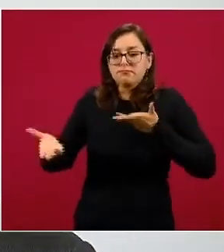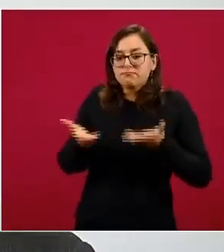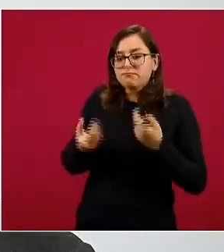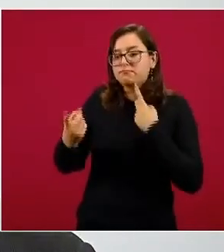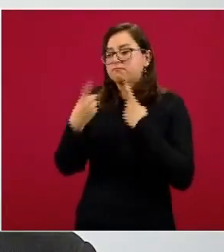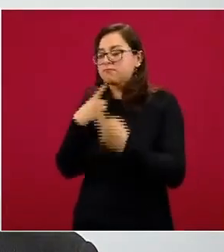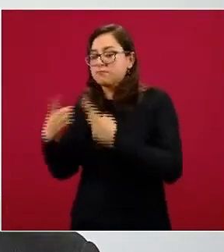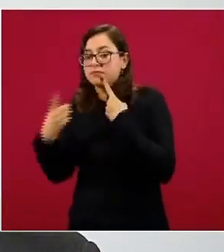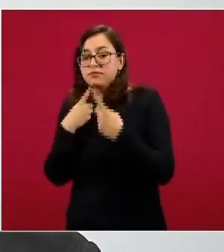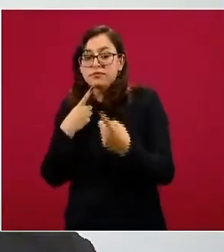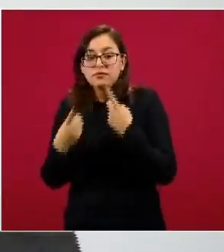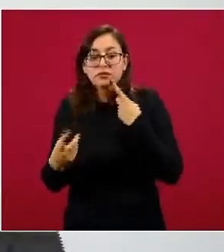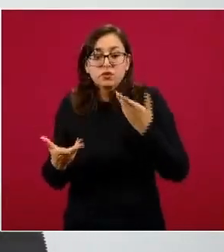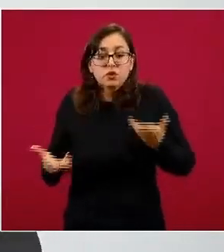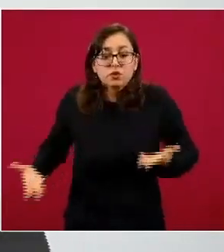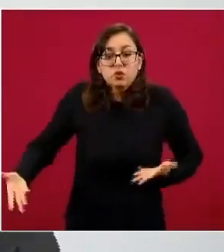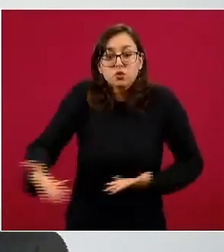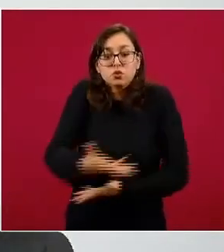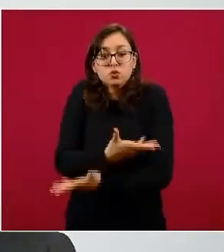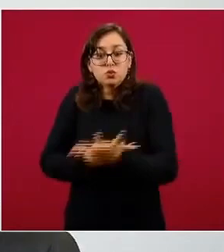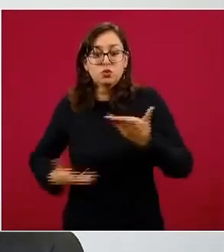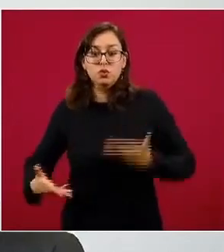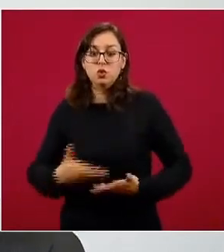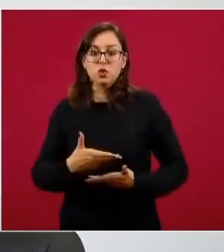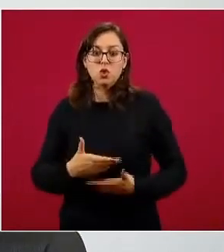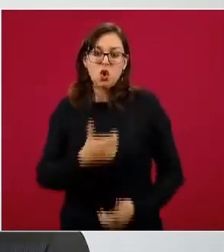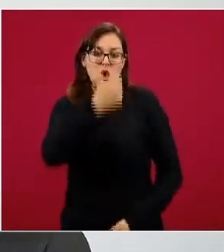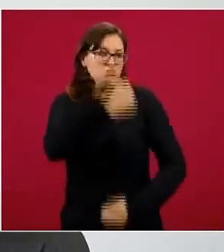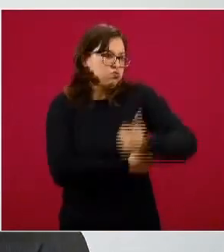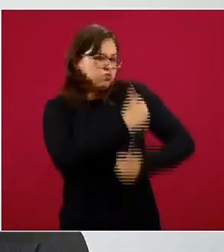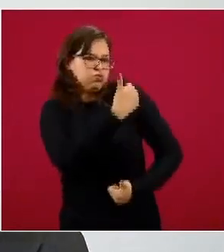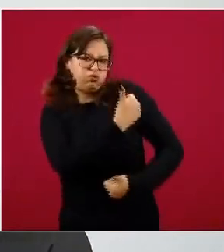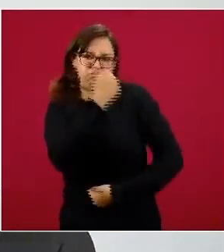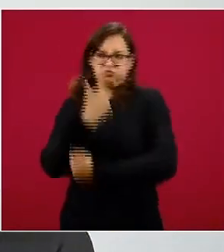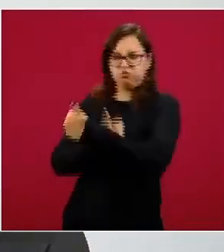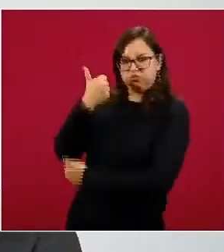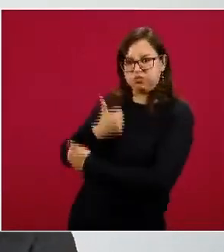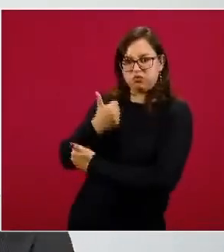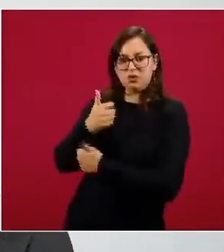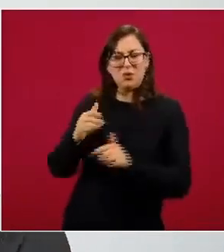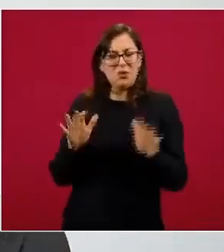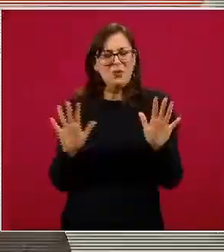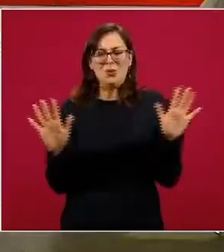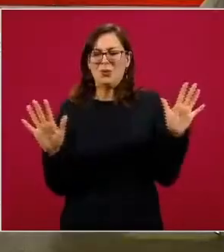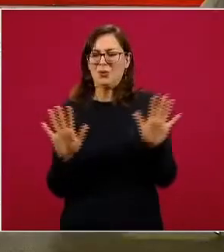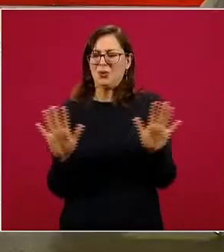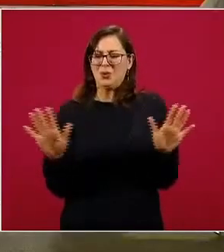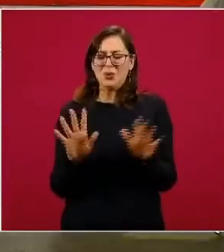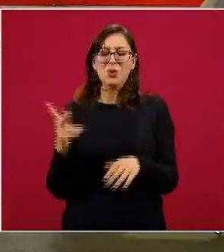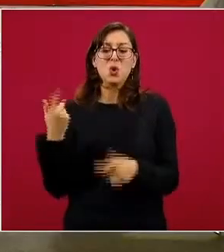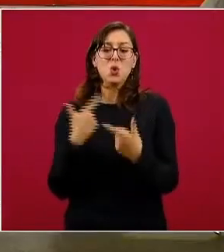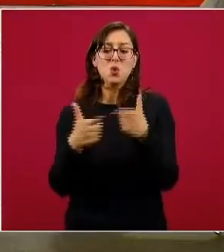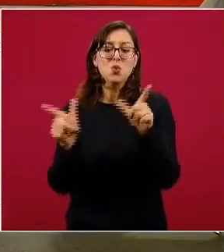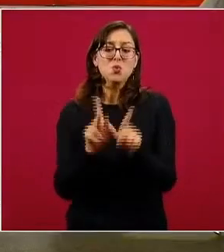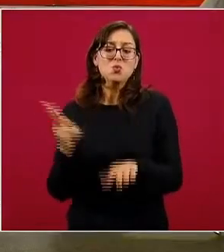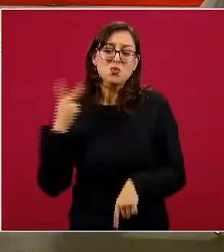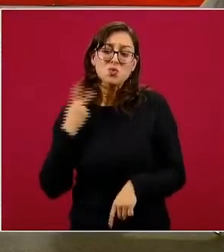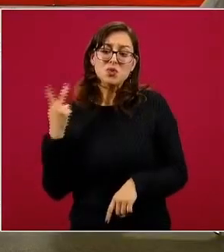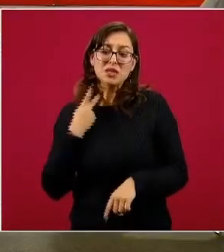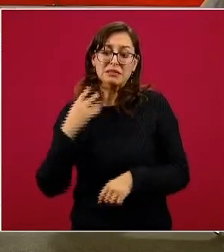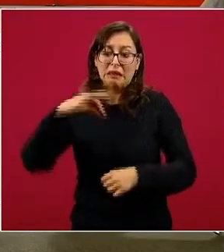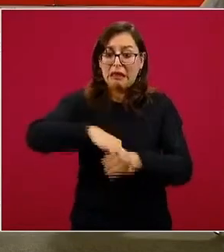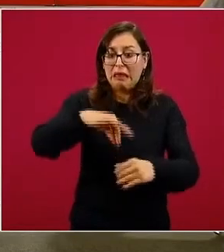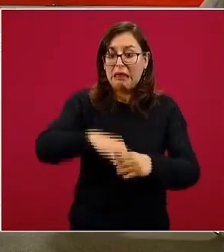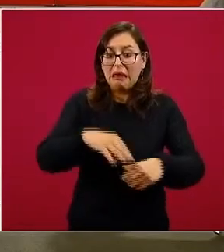de cooperación. No hay que competir y hay que quitar de lado las identidades partidistas o